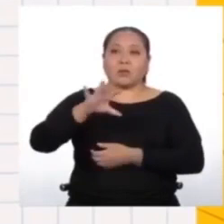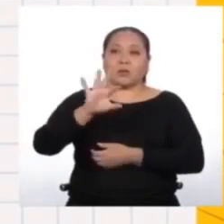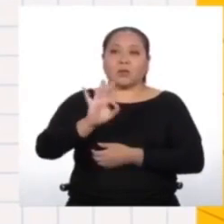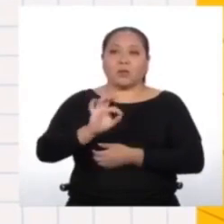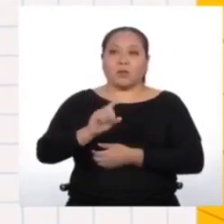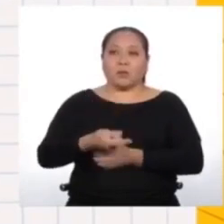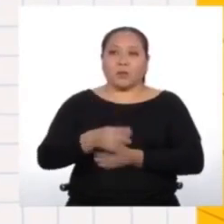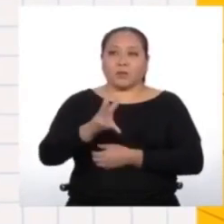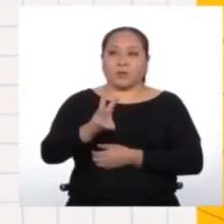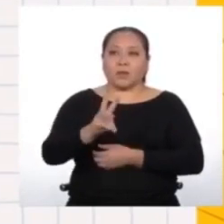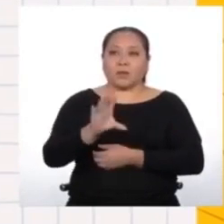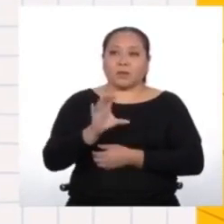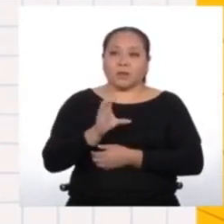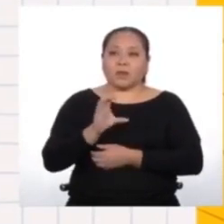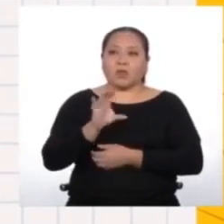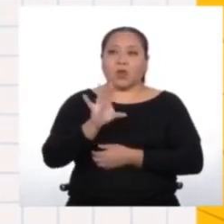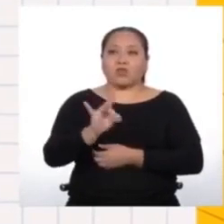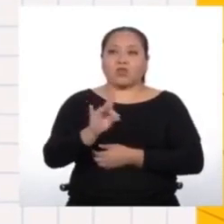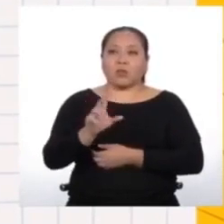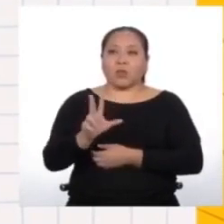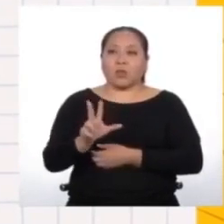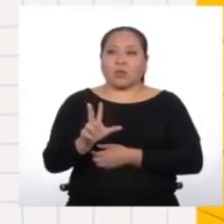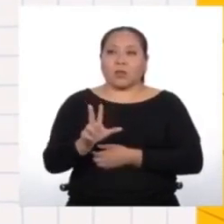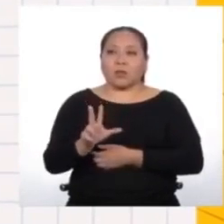19.683 favores.